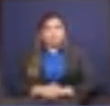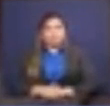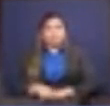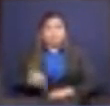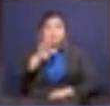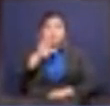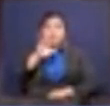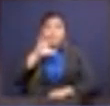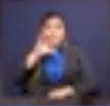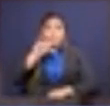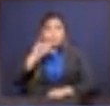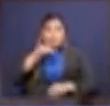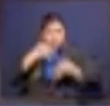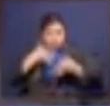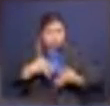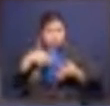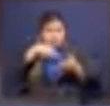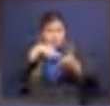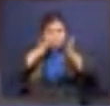becas de excelencia,